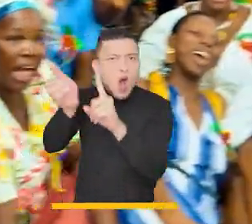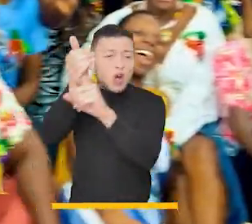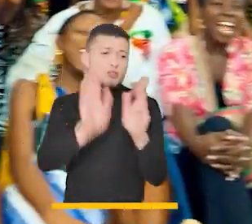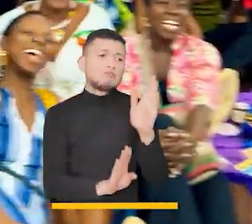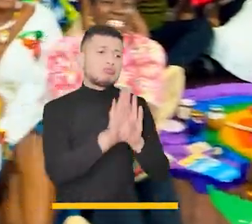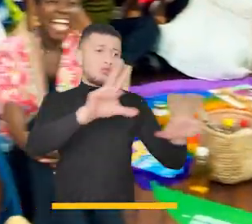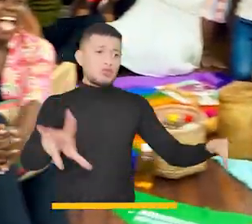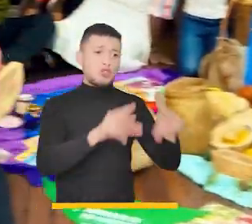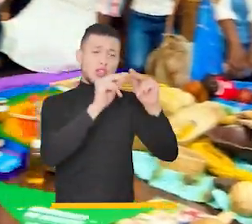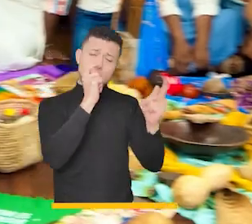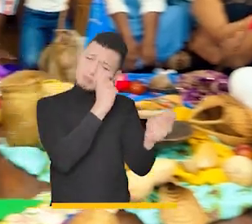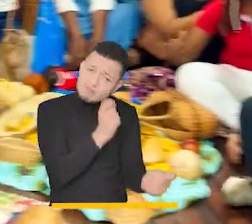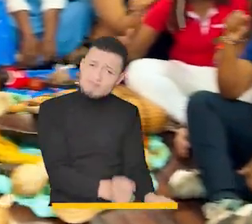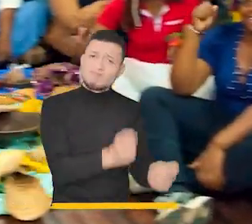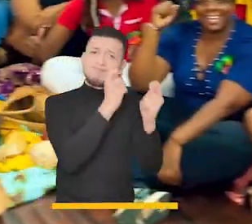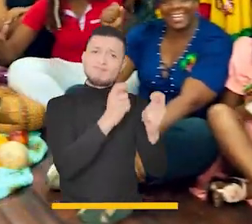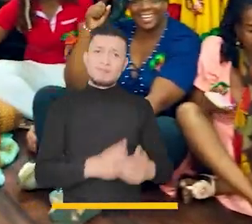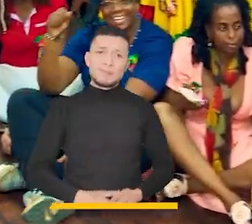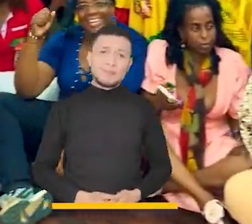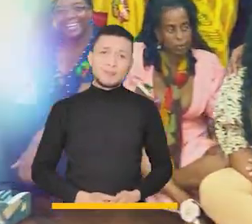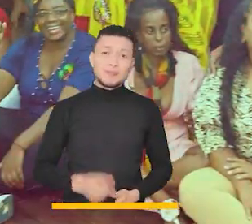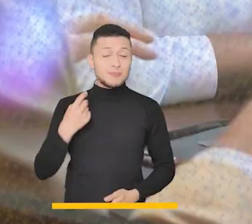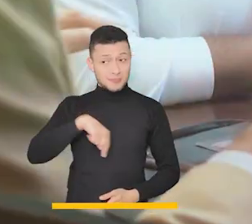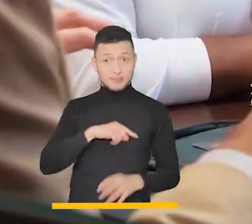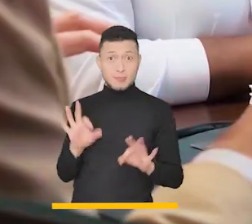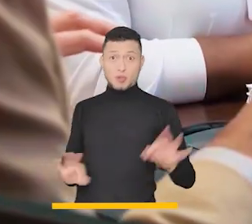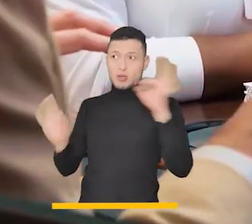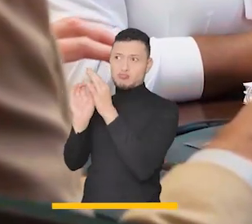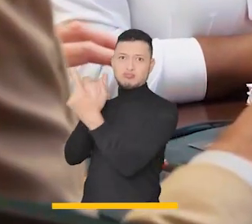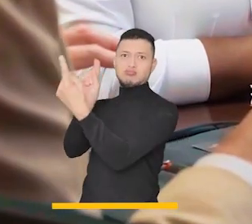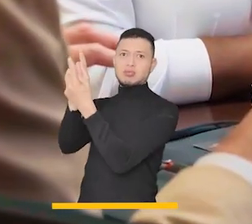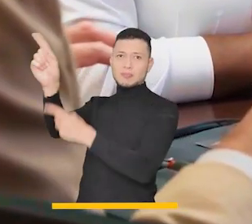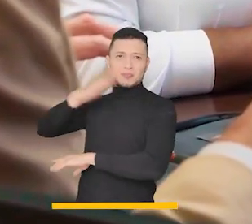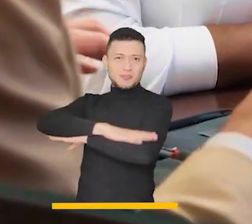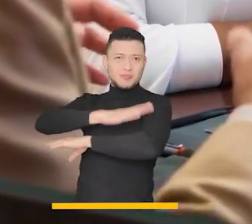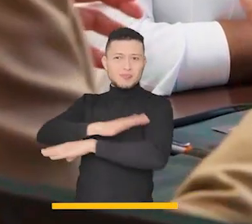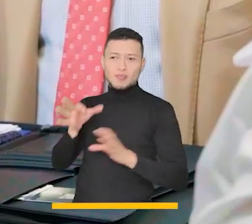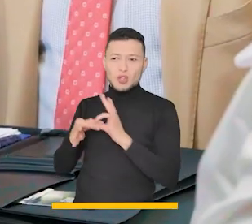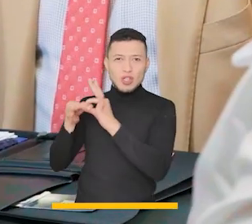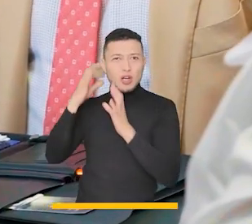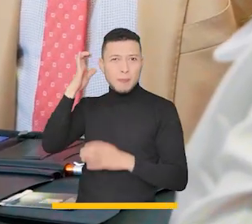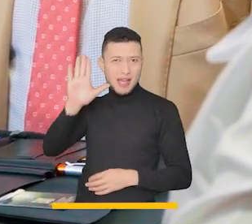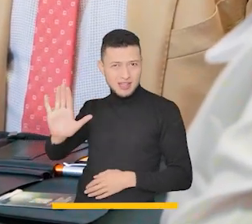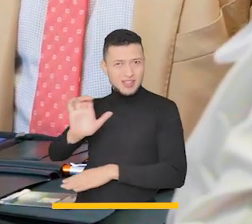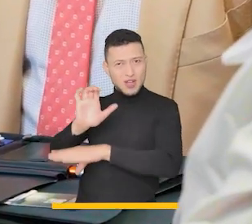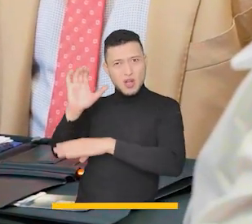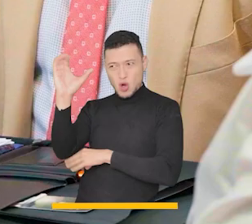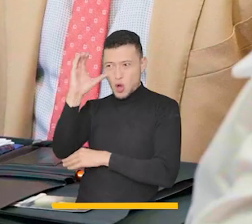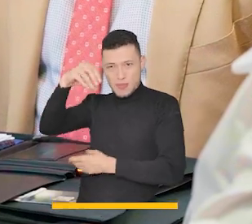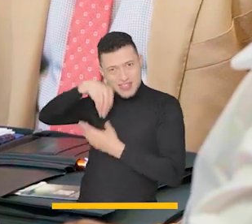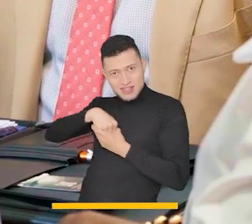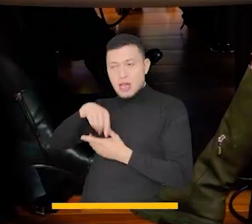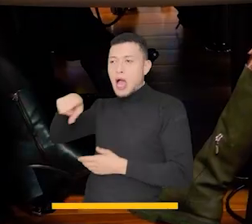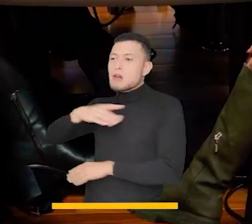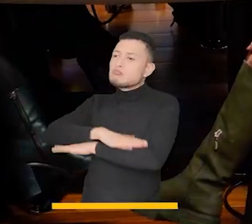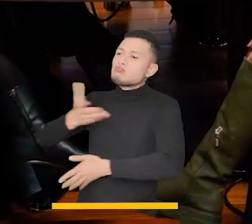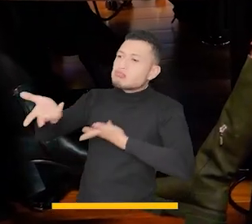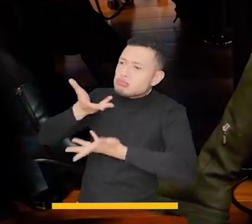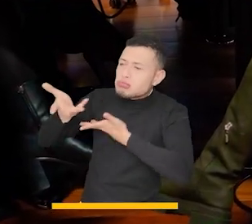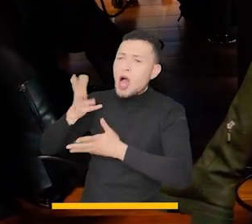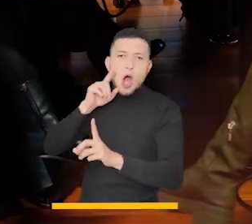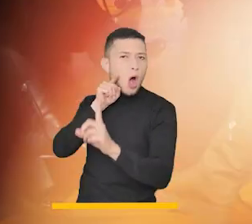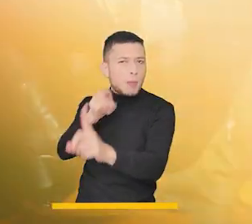logros que han aportado al desarrollo de nuestra sociedad. Sostuvimos importante encuentro con el embajador de la Unión Europea en Colombia